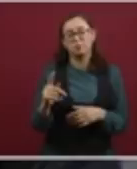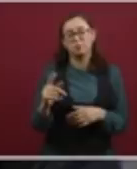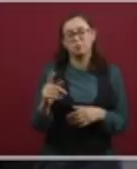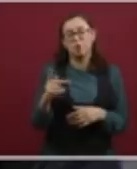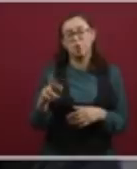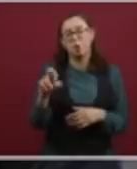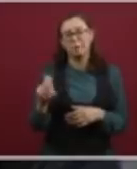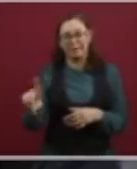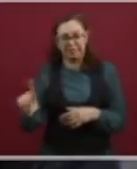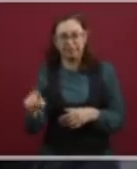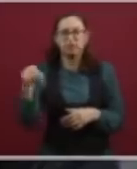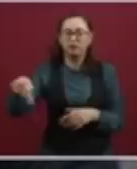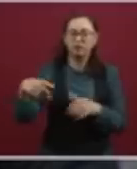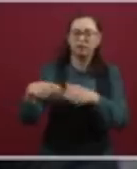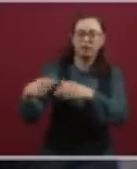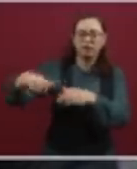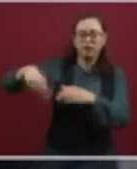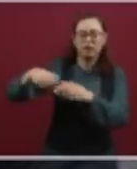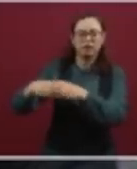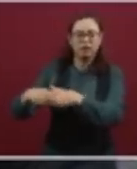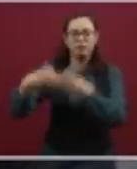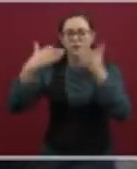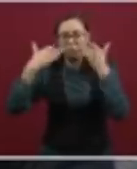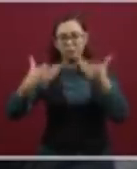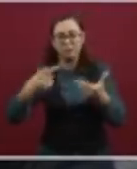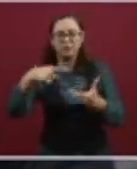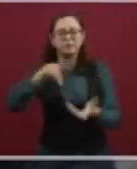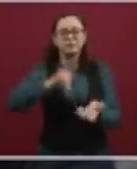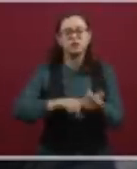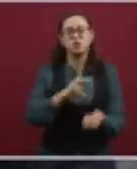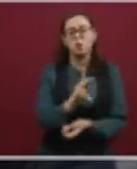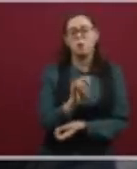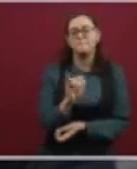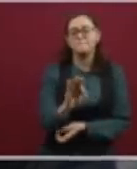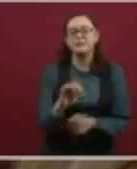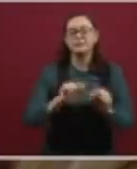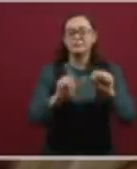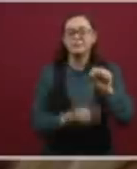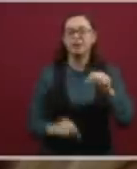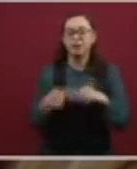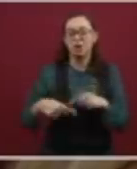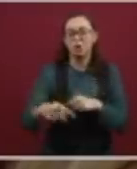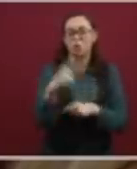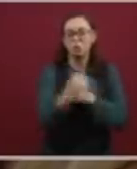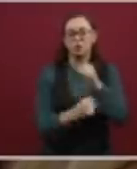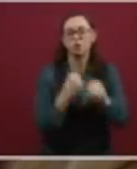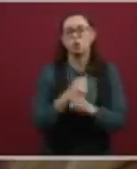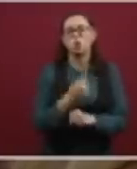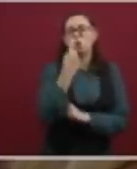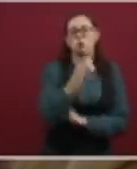Desarrollo Económico, estime que el Producto Interno Bruto para México en este año sea de